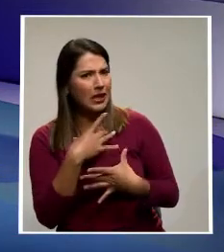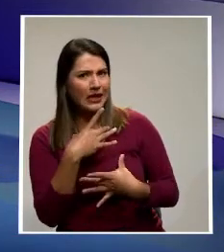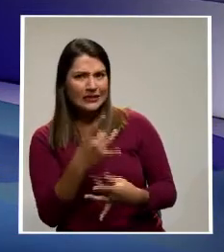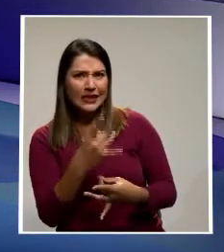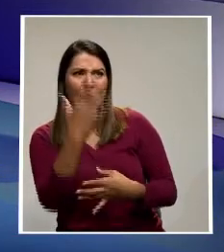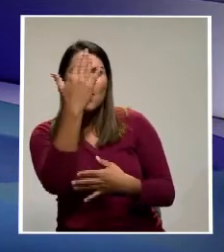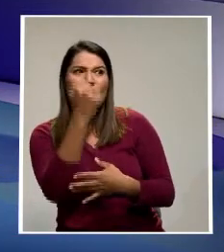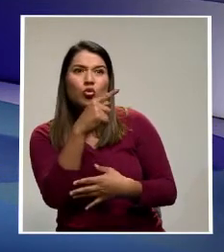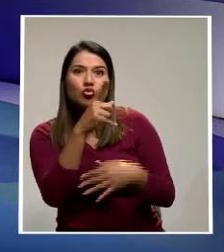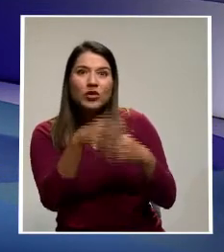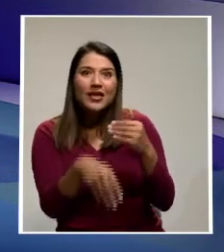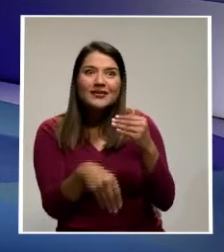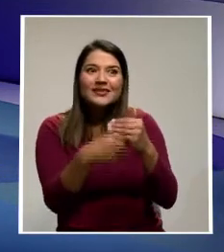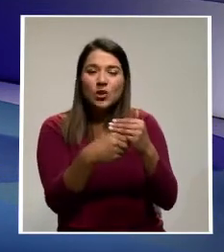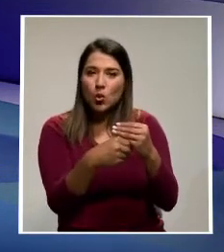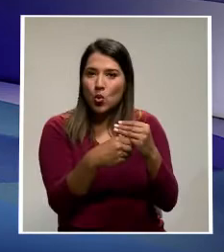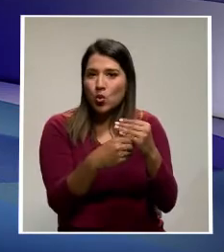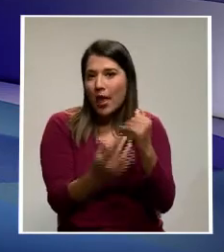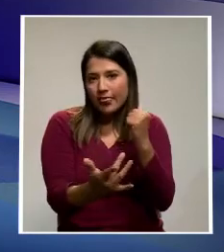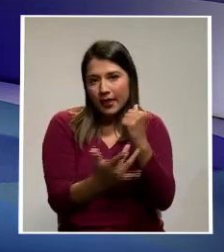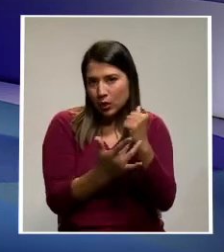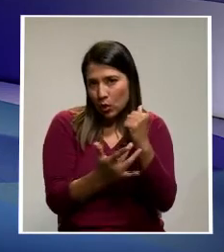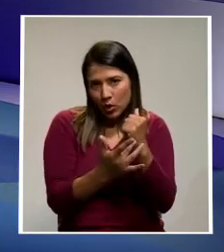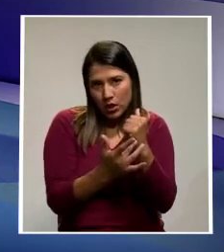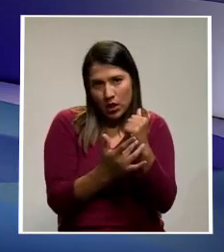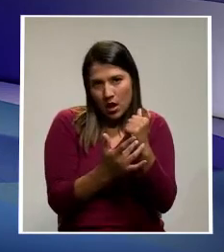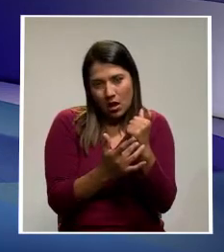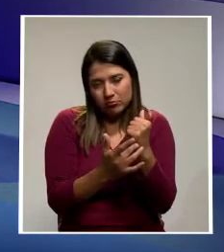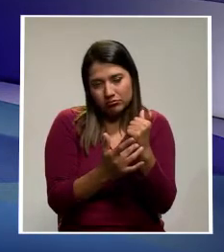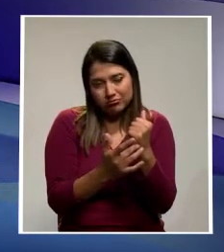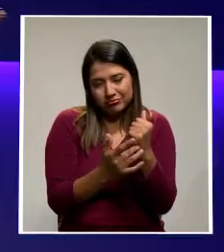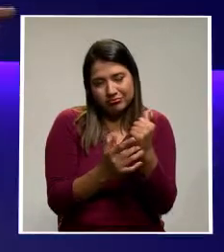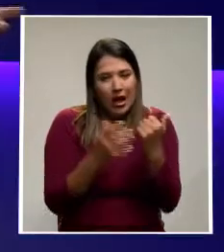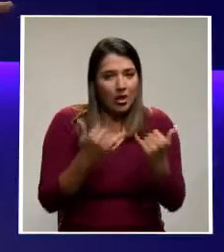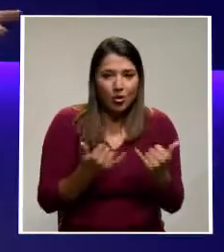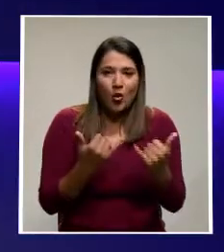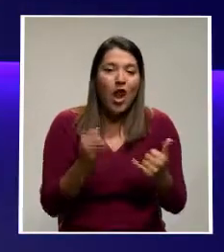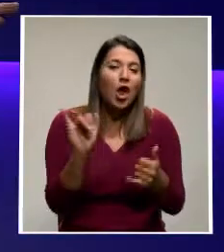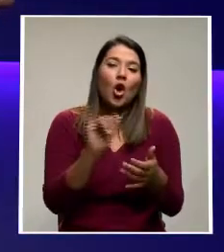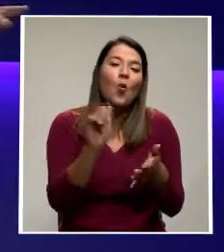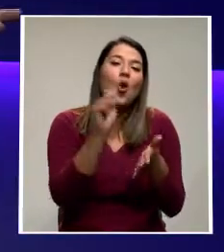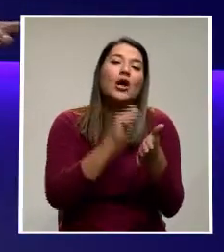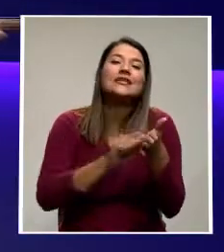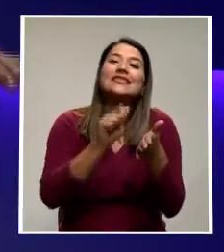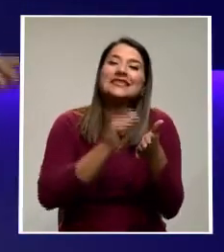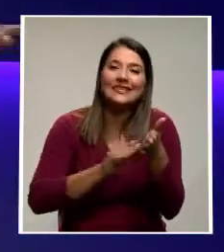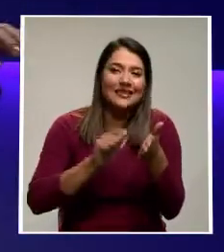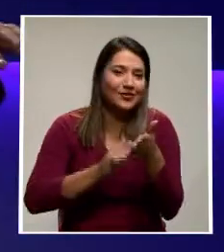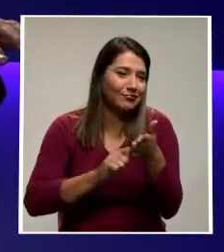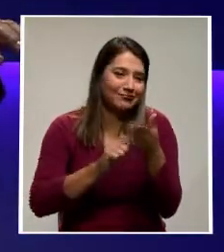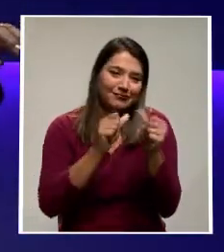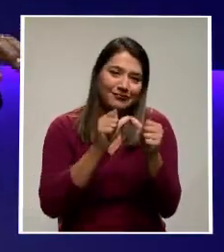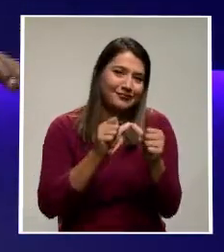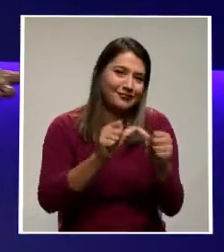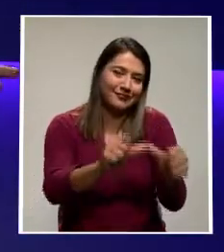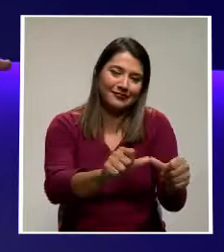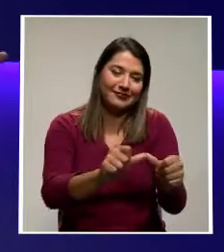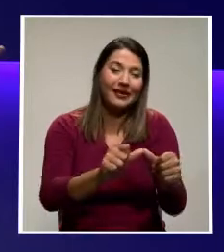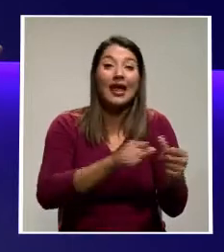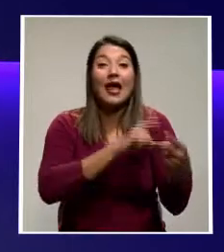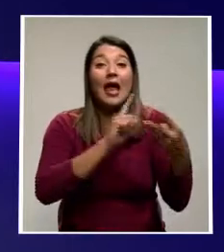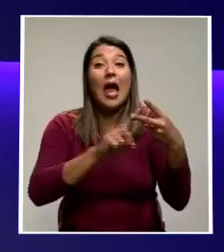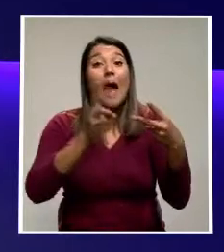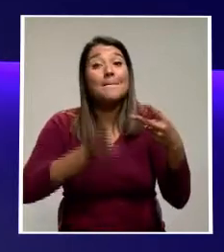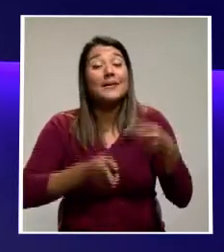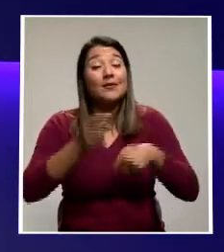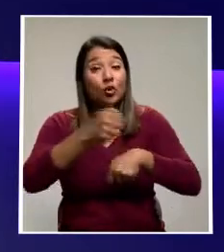una tecnología muy asentada como es la escritura, ¿verdad? Tiene una tecnología de larga data y a la vez